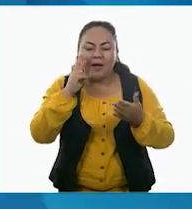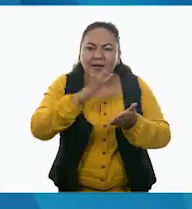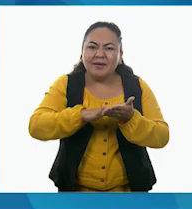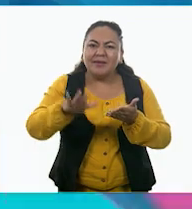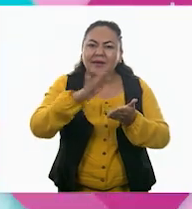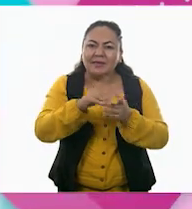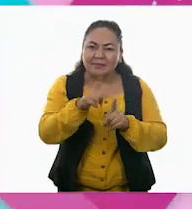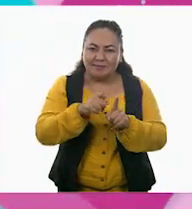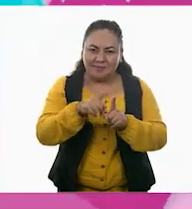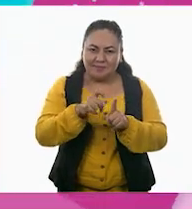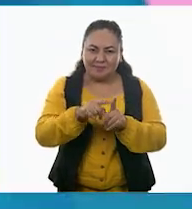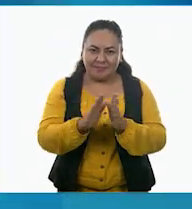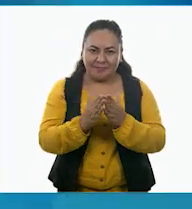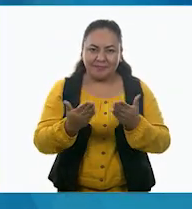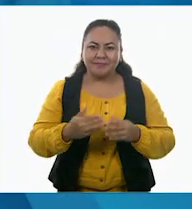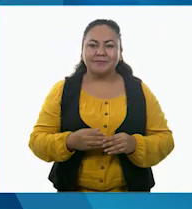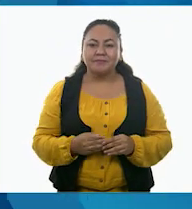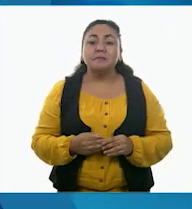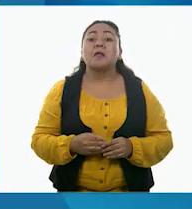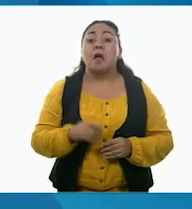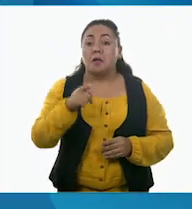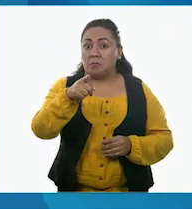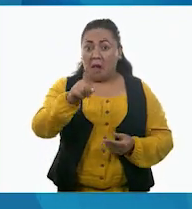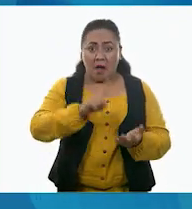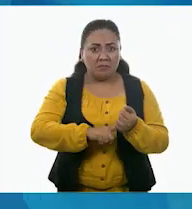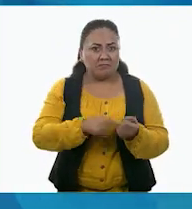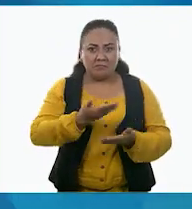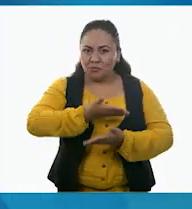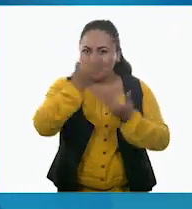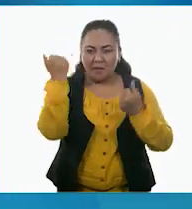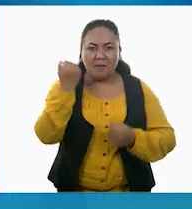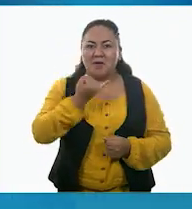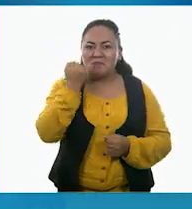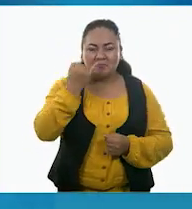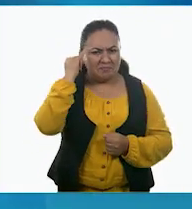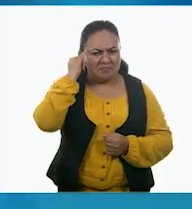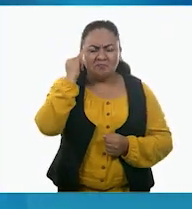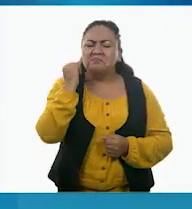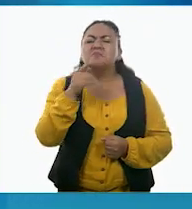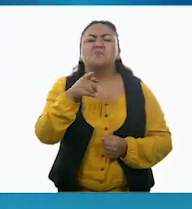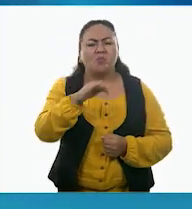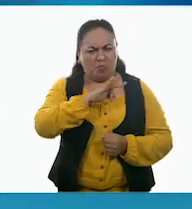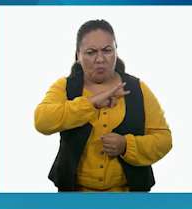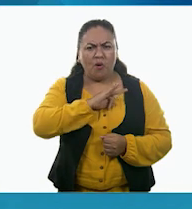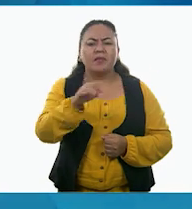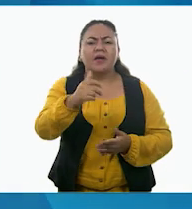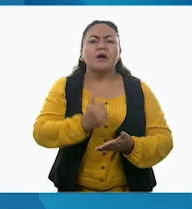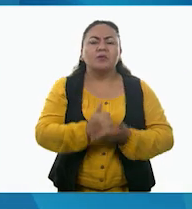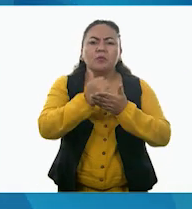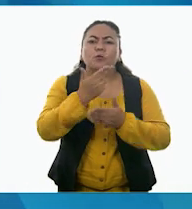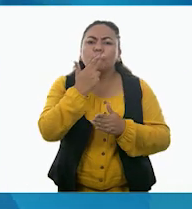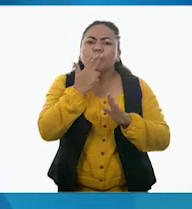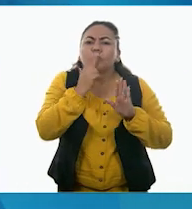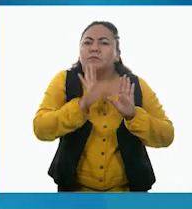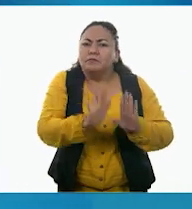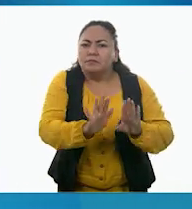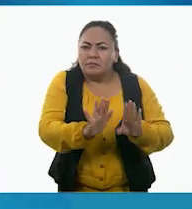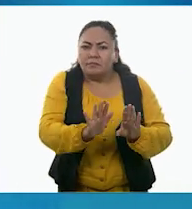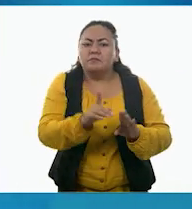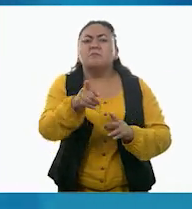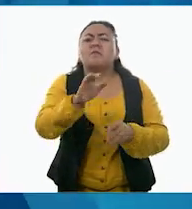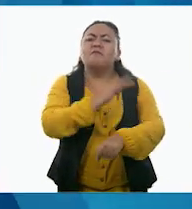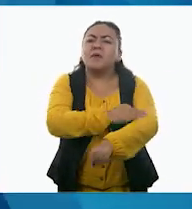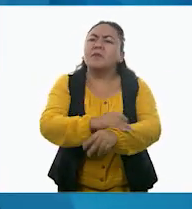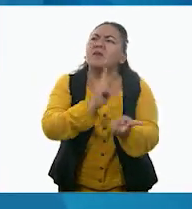este cómic. Aunque tú no hables una lengua indígena, también puedes ayudar a conservarlas. Platica con